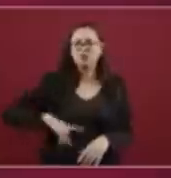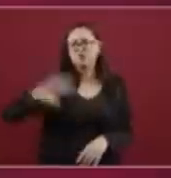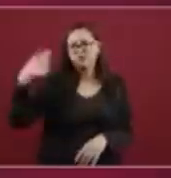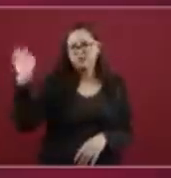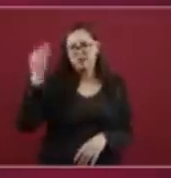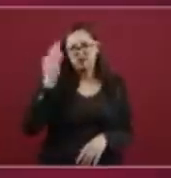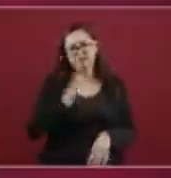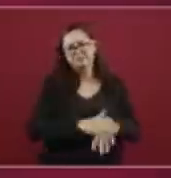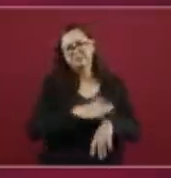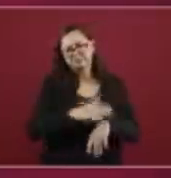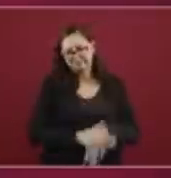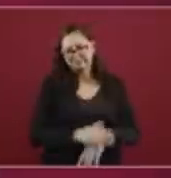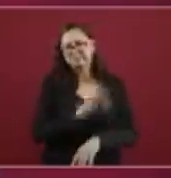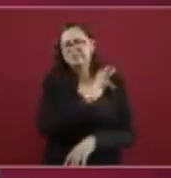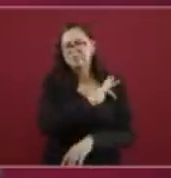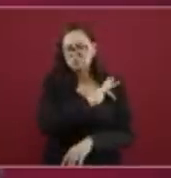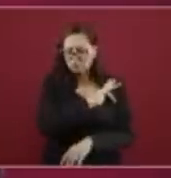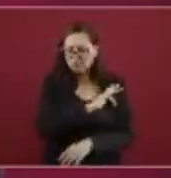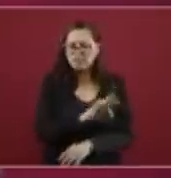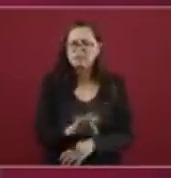podemos tener